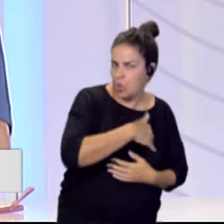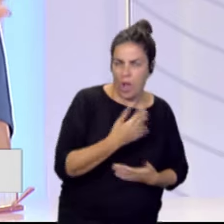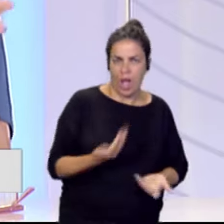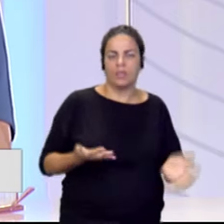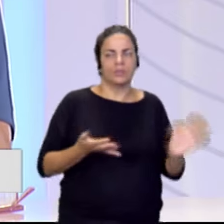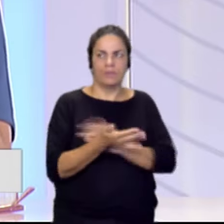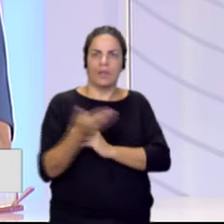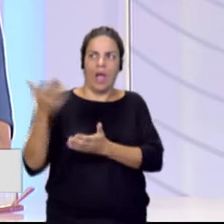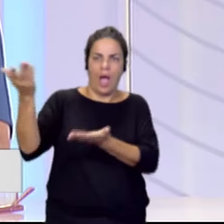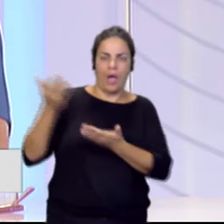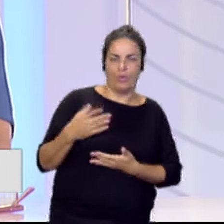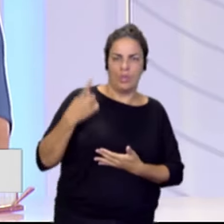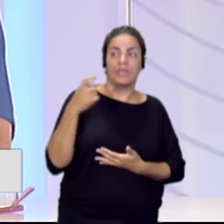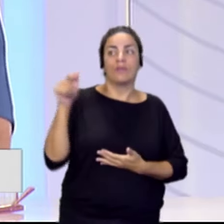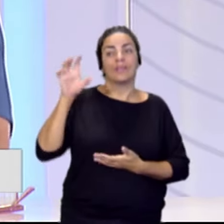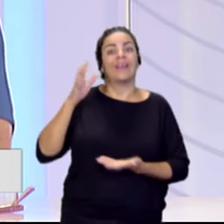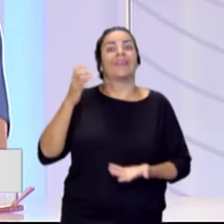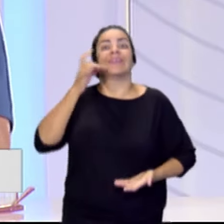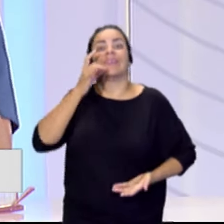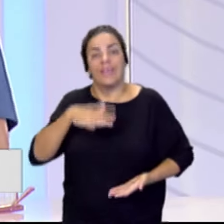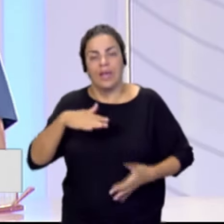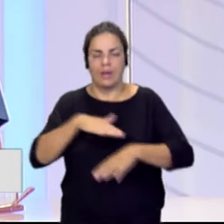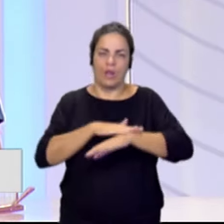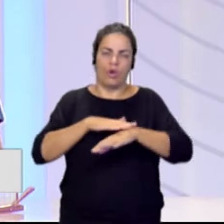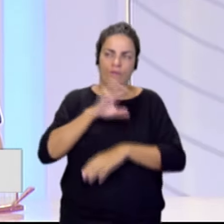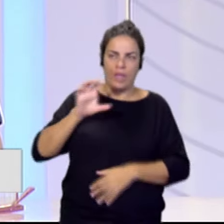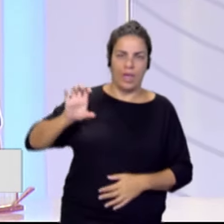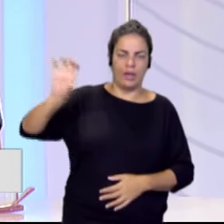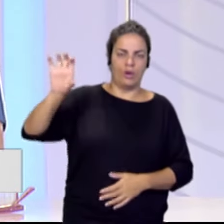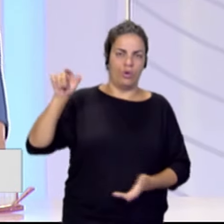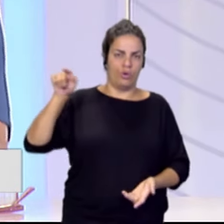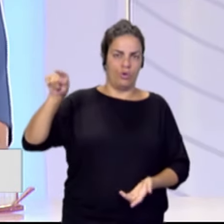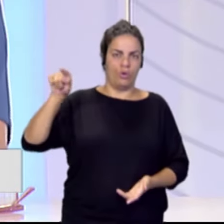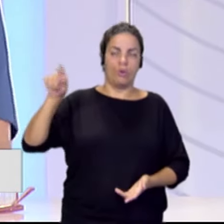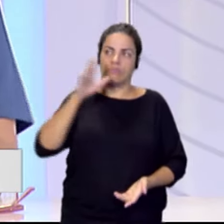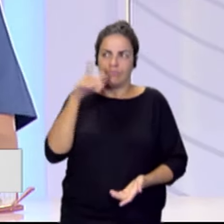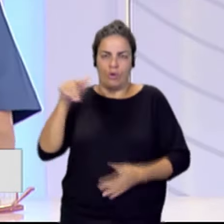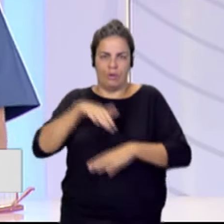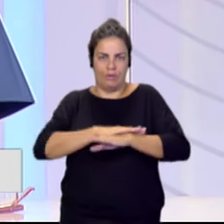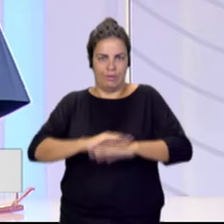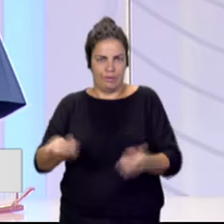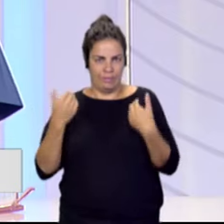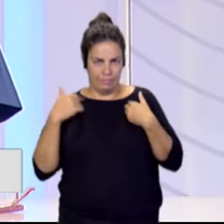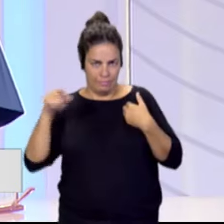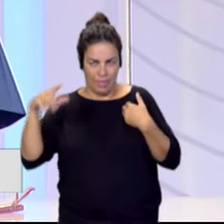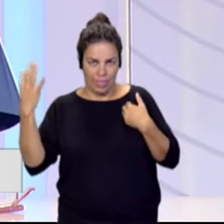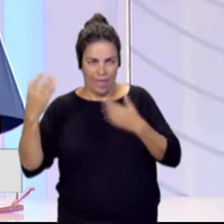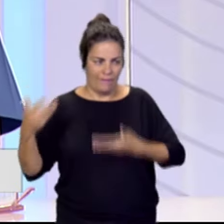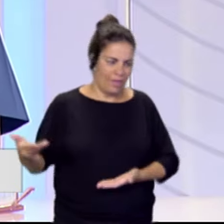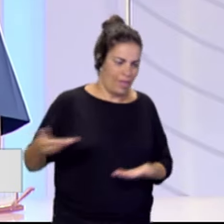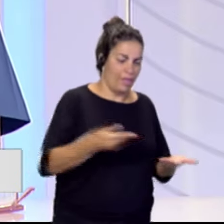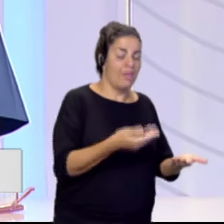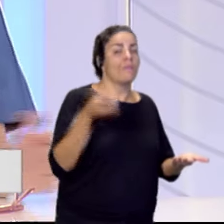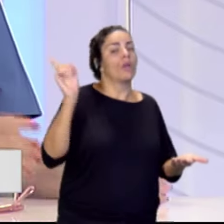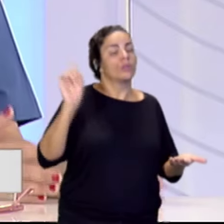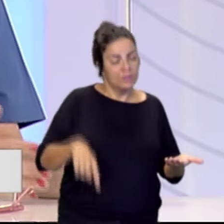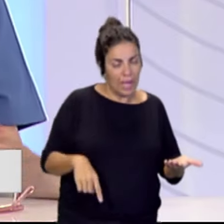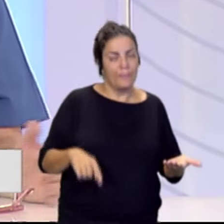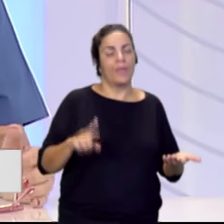ayudarlo, lo tiene que ayudar el gobierno del Estado, que es el gobierno. Obviamente que gobierna, pero también, y no podemos olvidar de otra